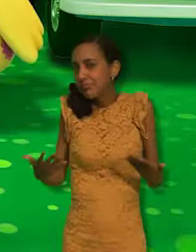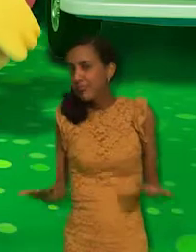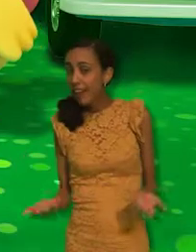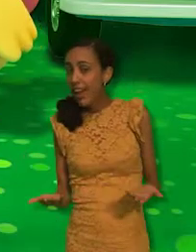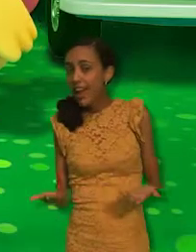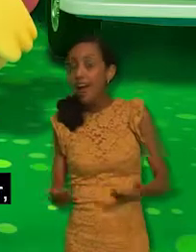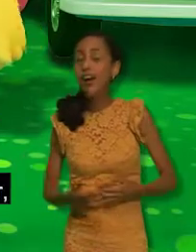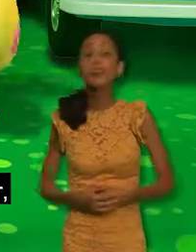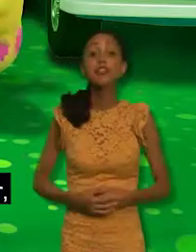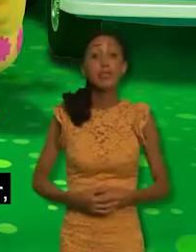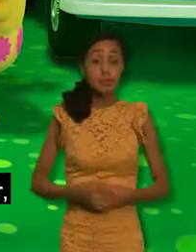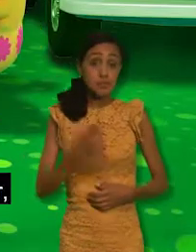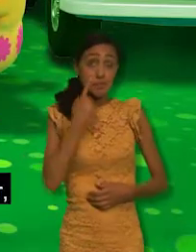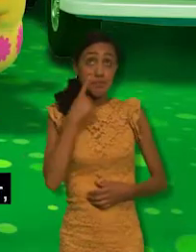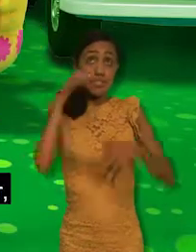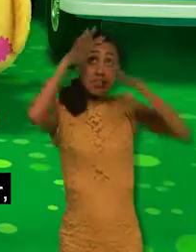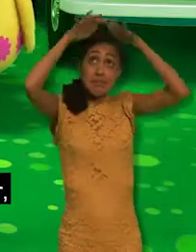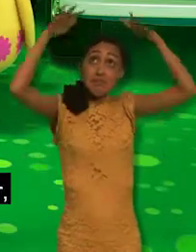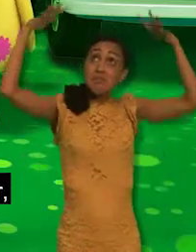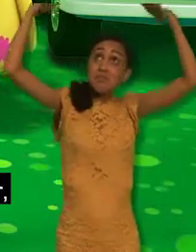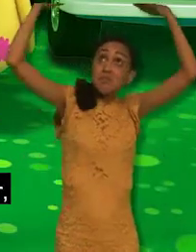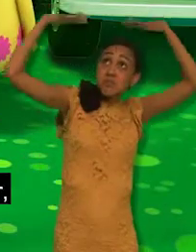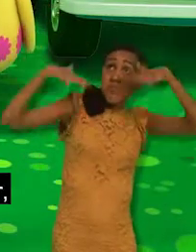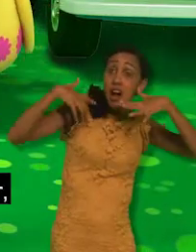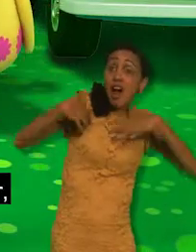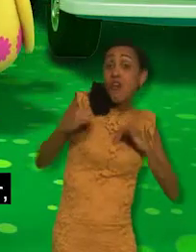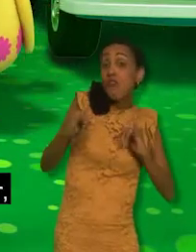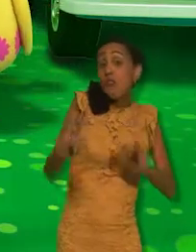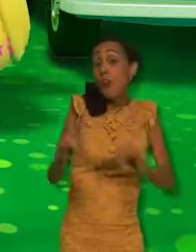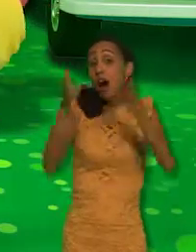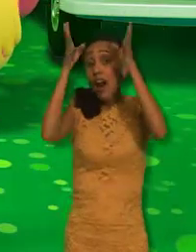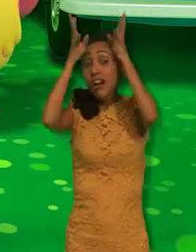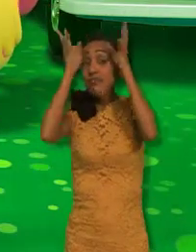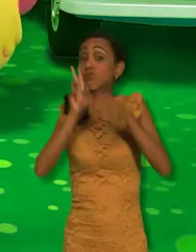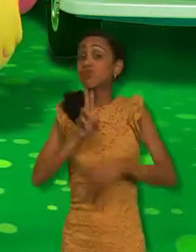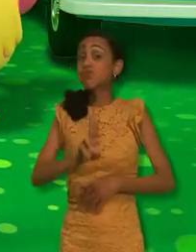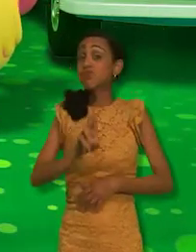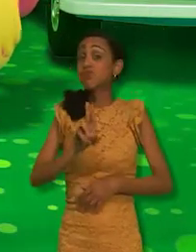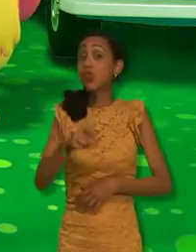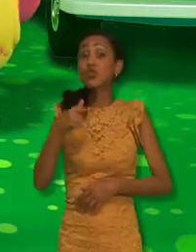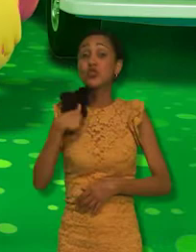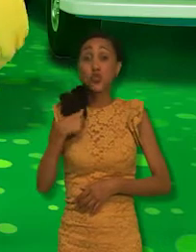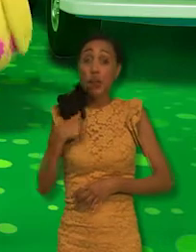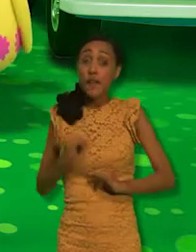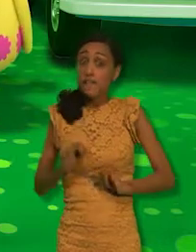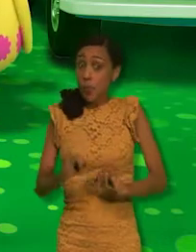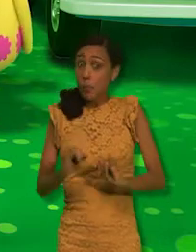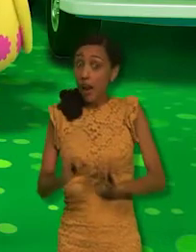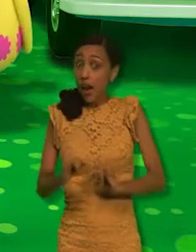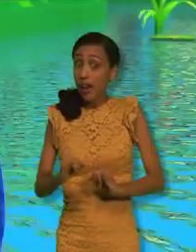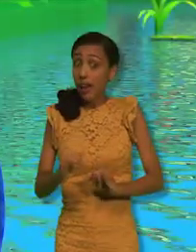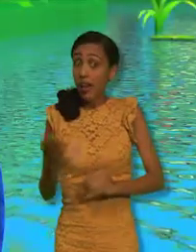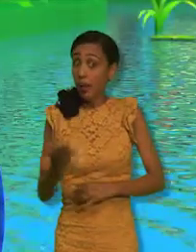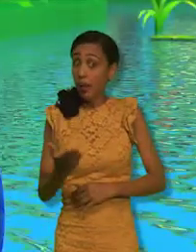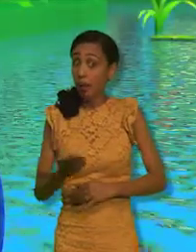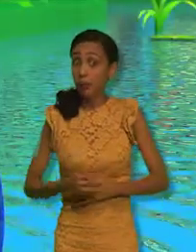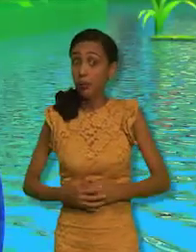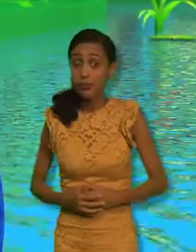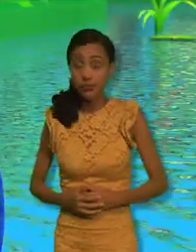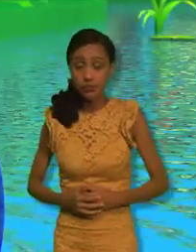¡El cielo se va a caer y el rey lo debe saber! ¡Voy deprisa a darle la noticia!